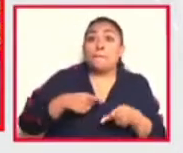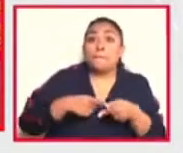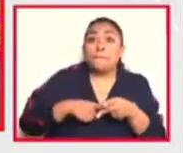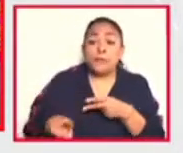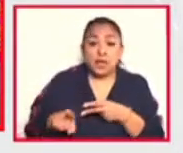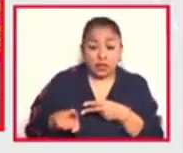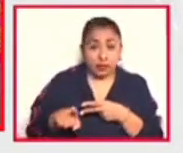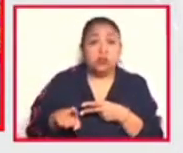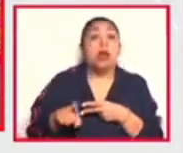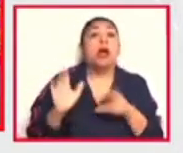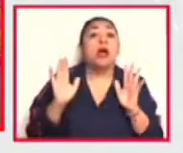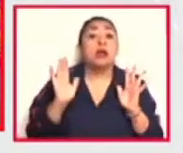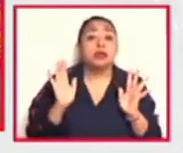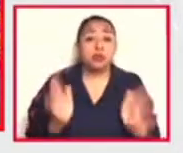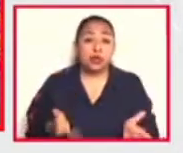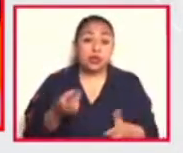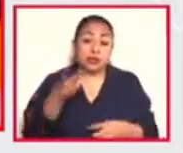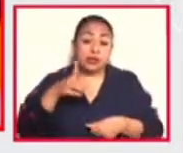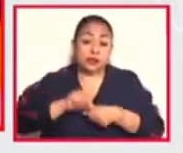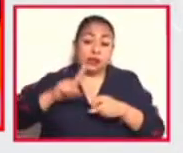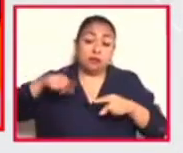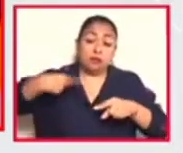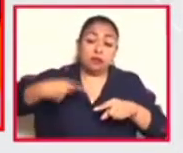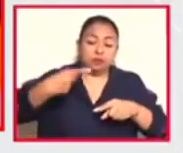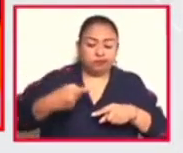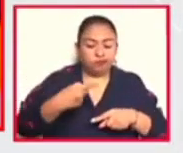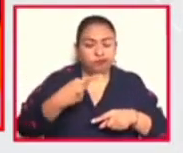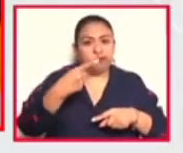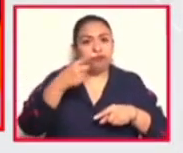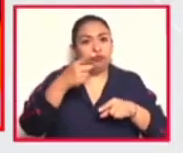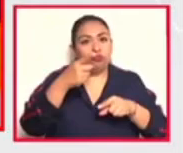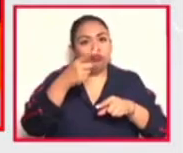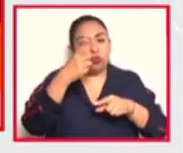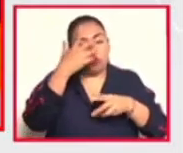se inician 3 días de luto nacional